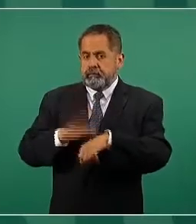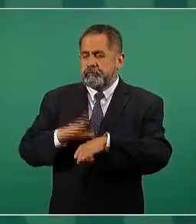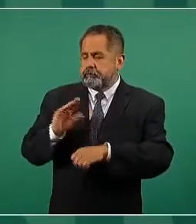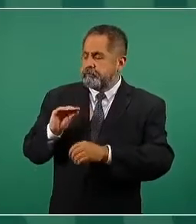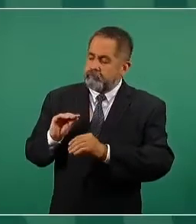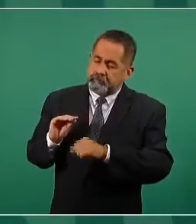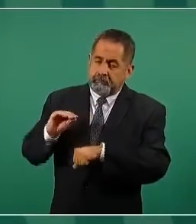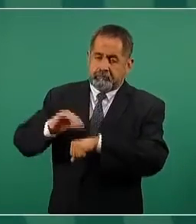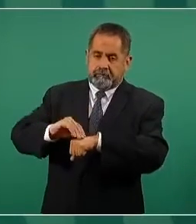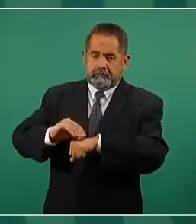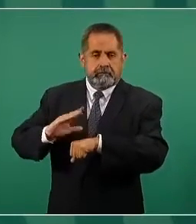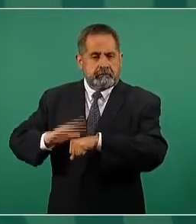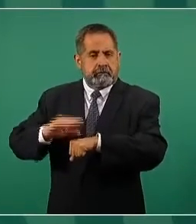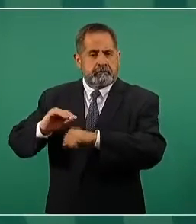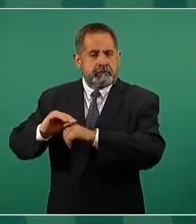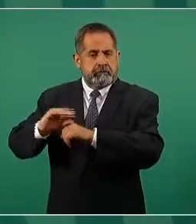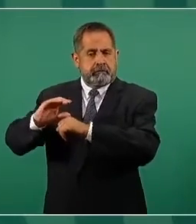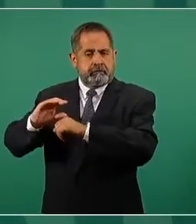gobierno